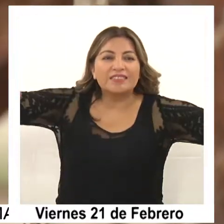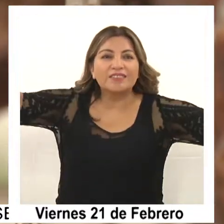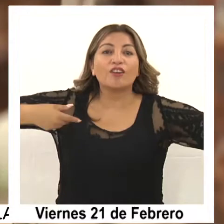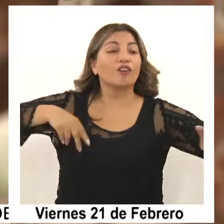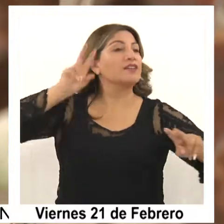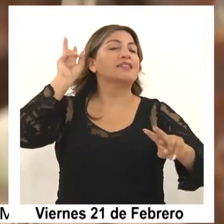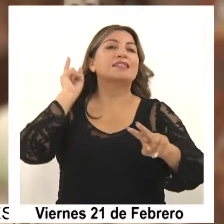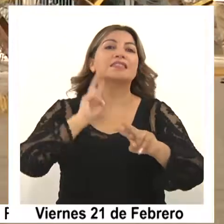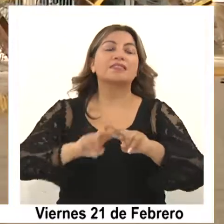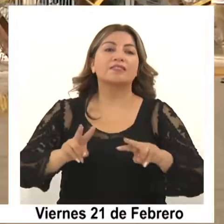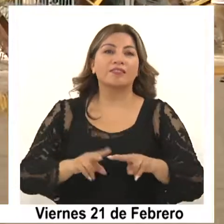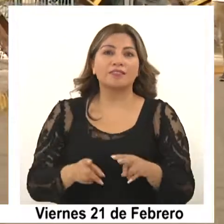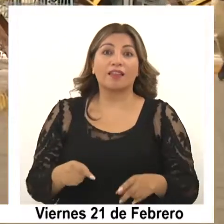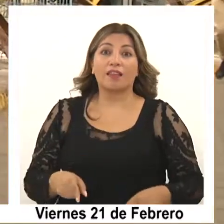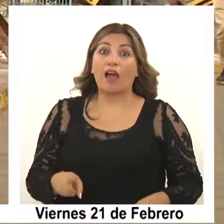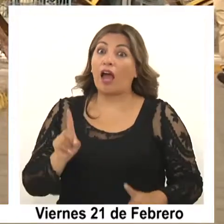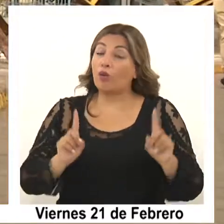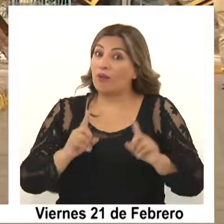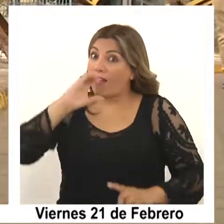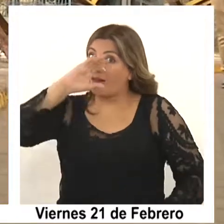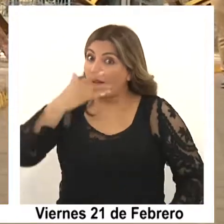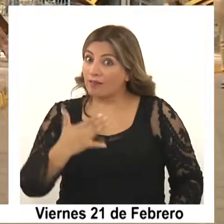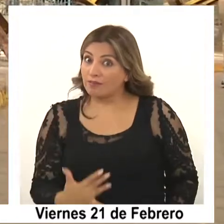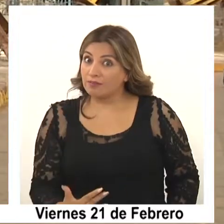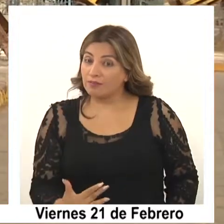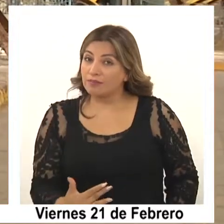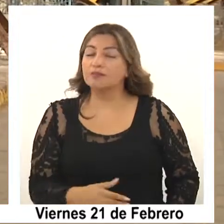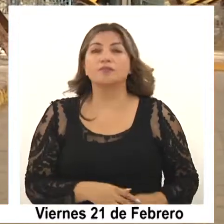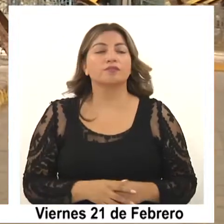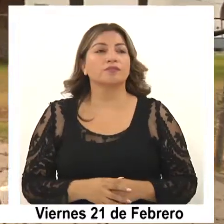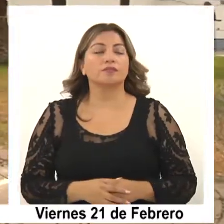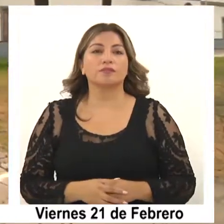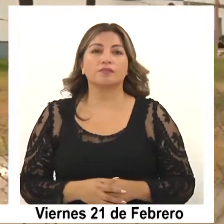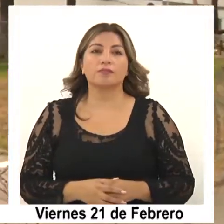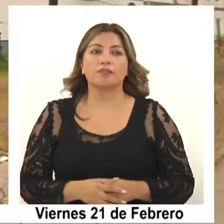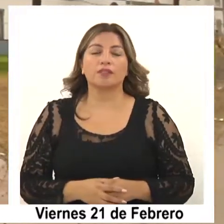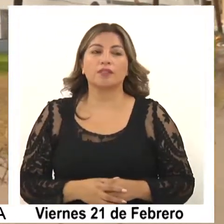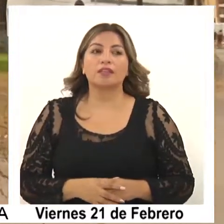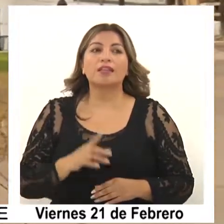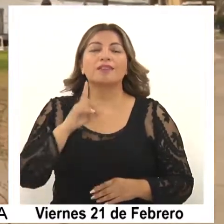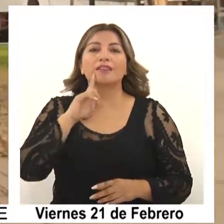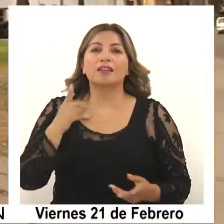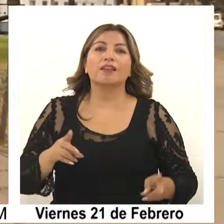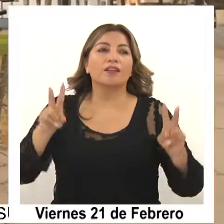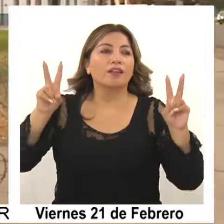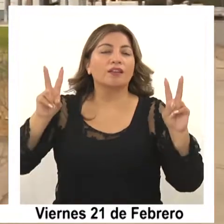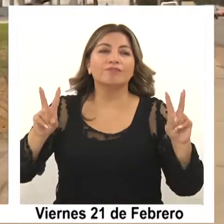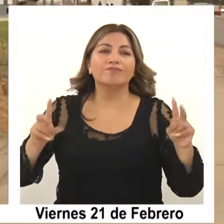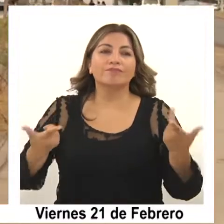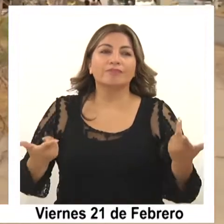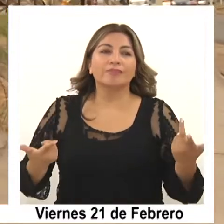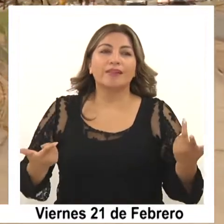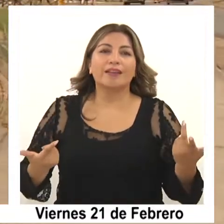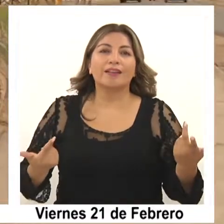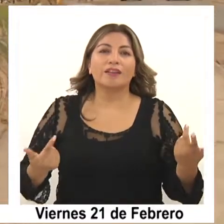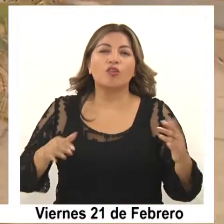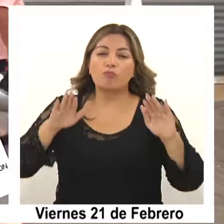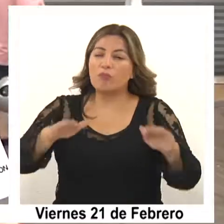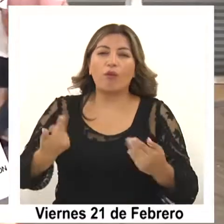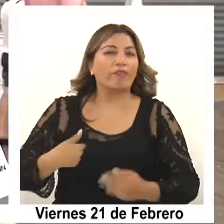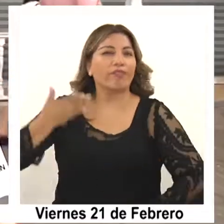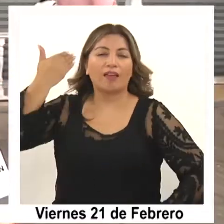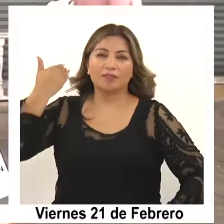cerco definitivo que colocarán debe reunir ciertas características. Mantener un poco el espíritu de ese espacio